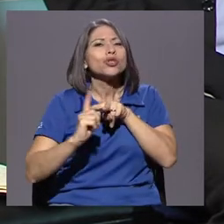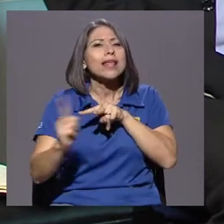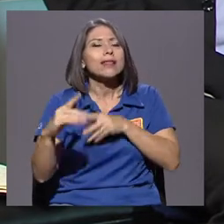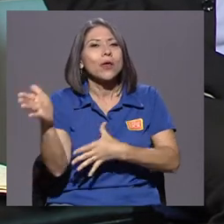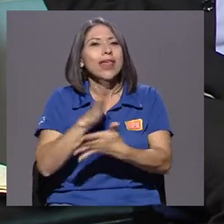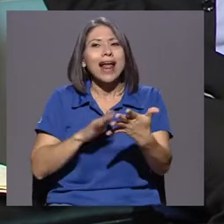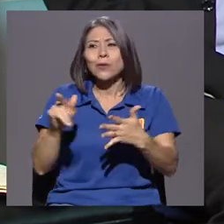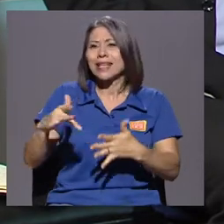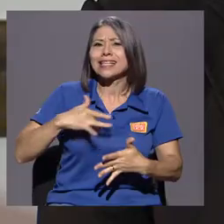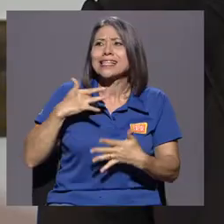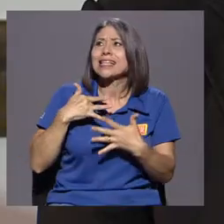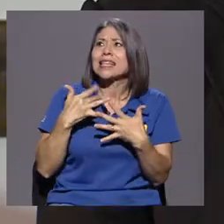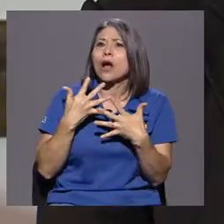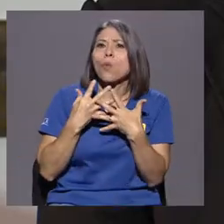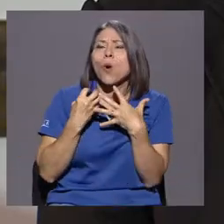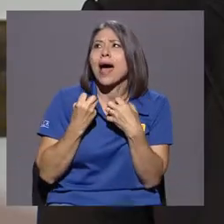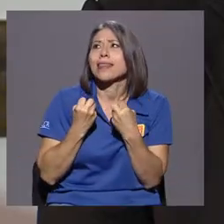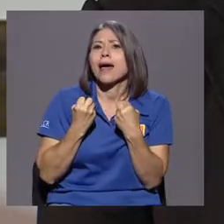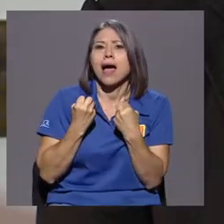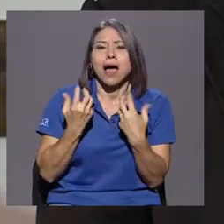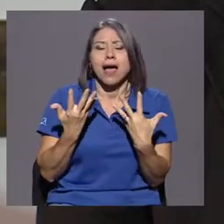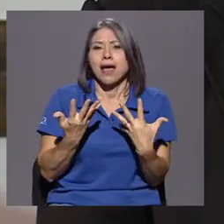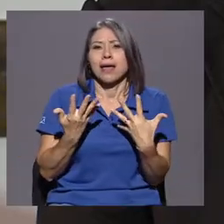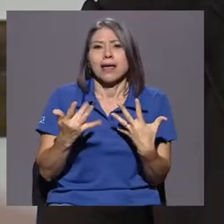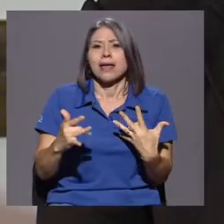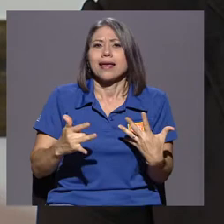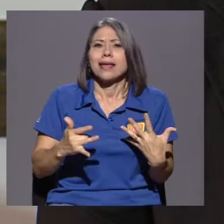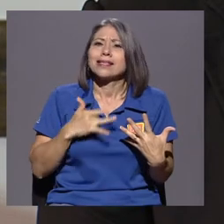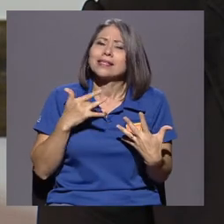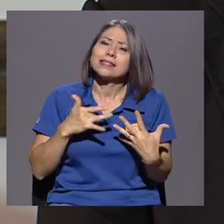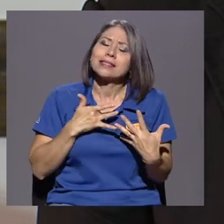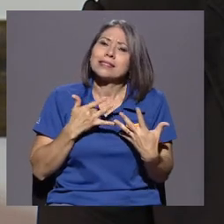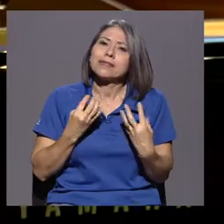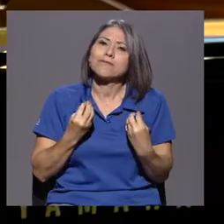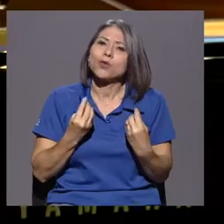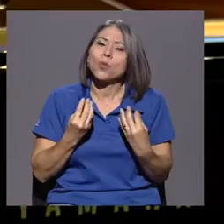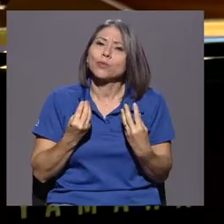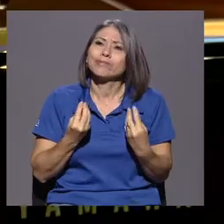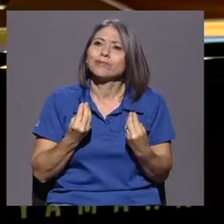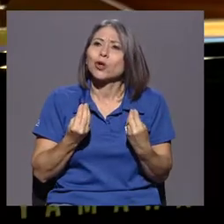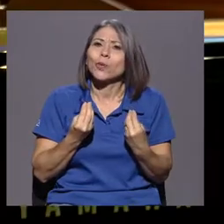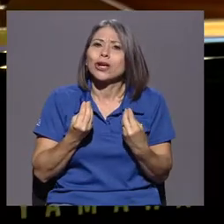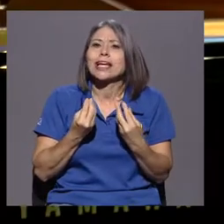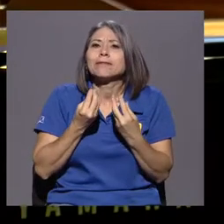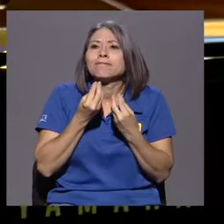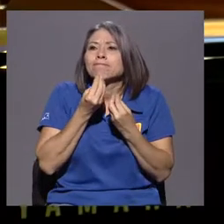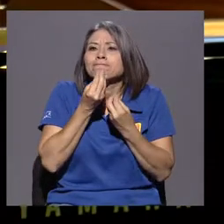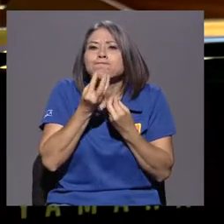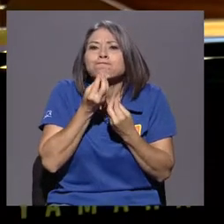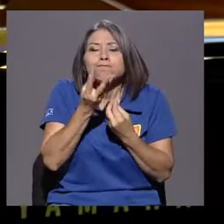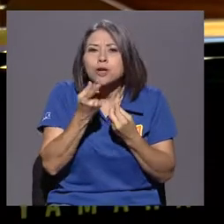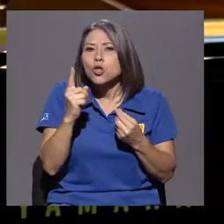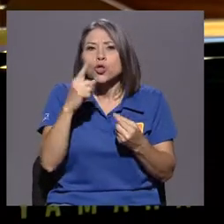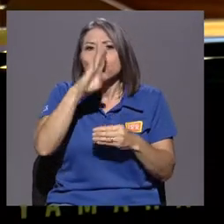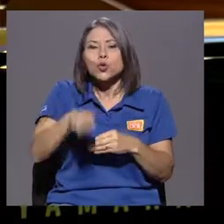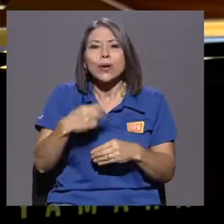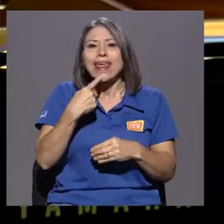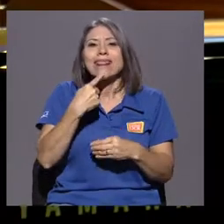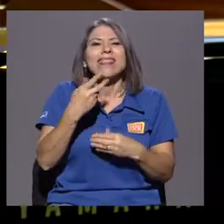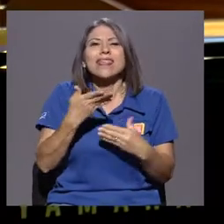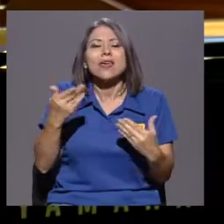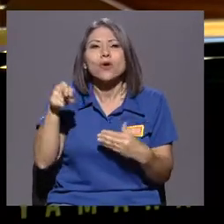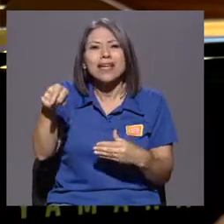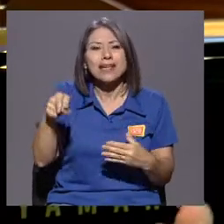se sentía atrapada ella tenía tenía mejor en el buche nunca me quiso decir de qué se trataba